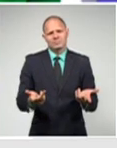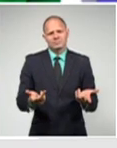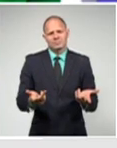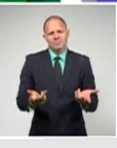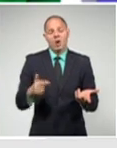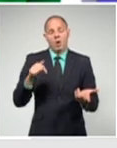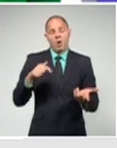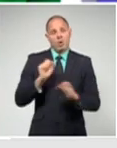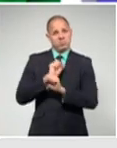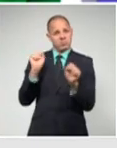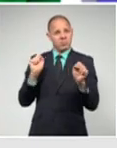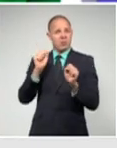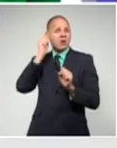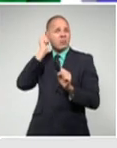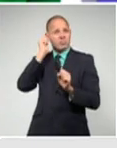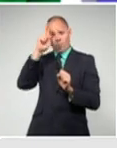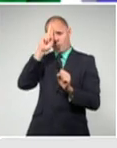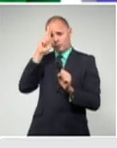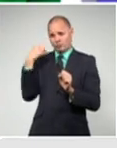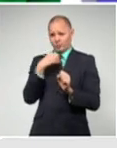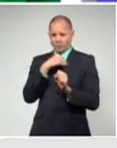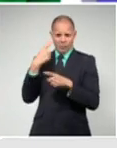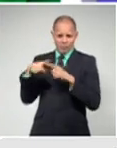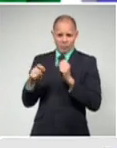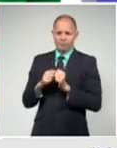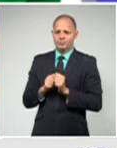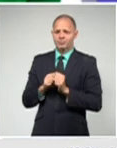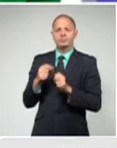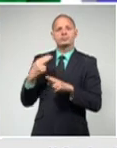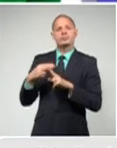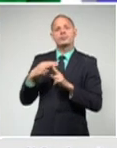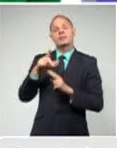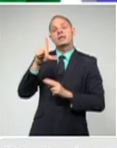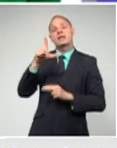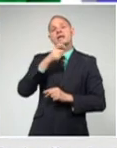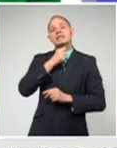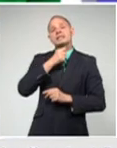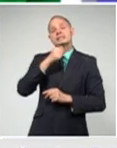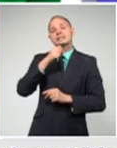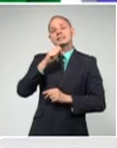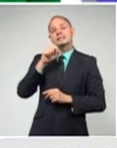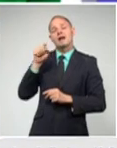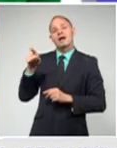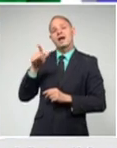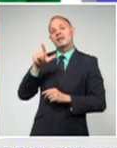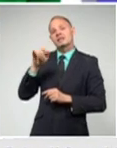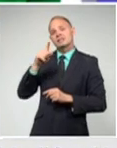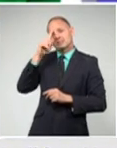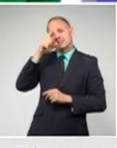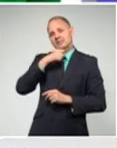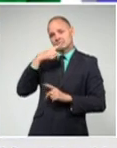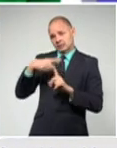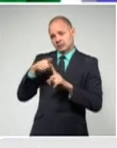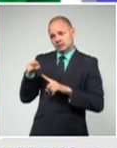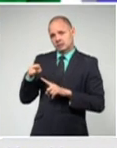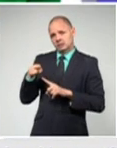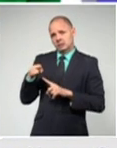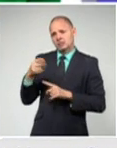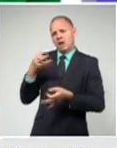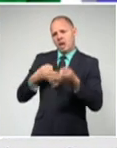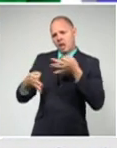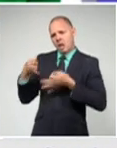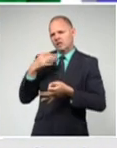explicaba la doctora Lisette en la mañana. Es mucho riesgo porque además en algunos casos se asocian